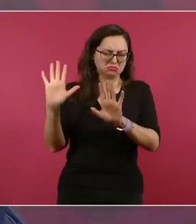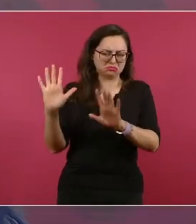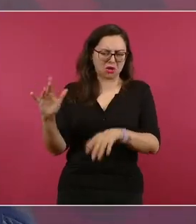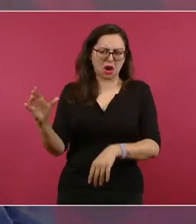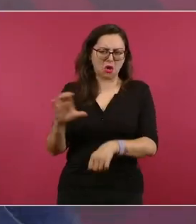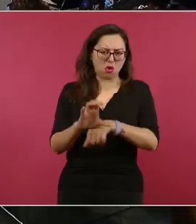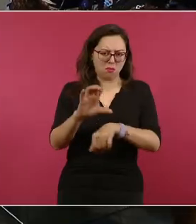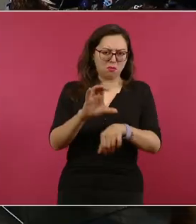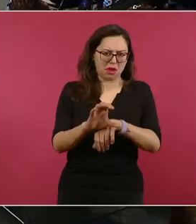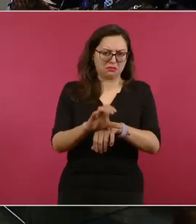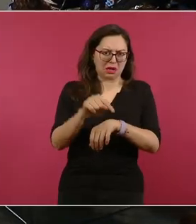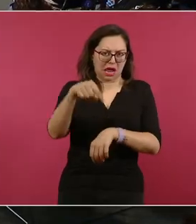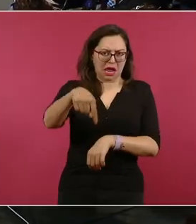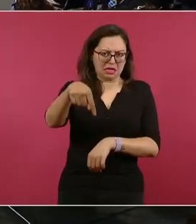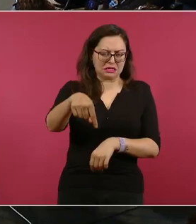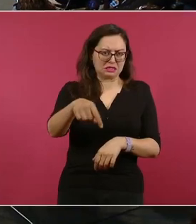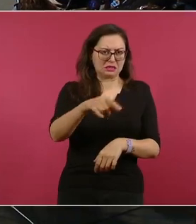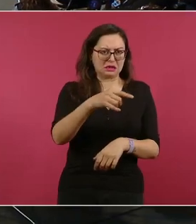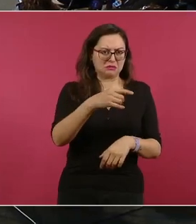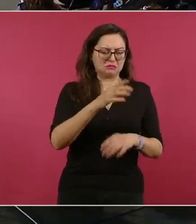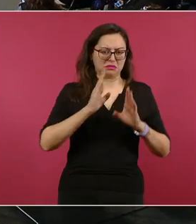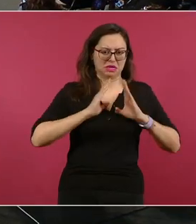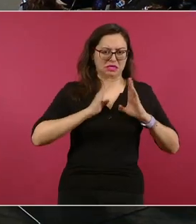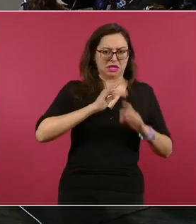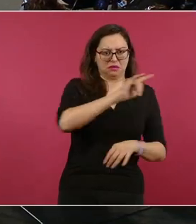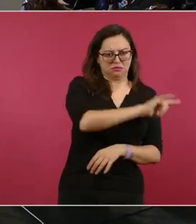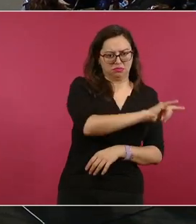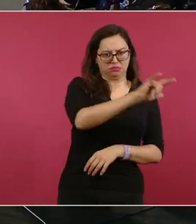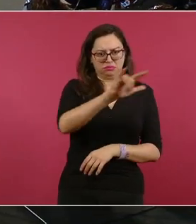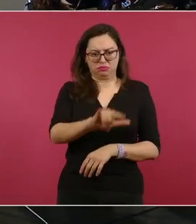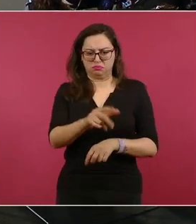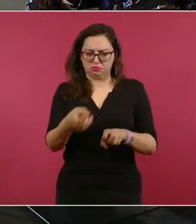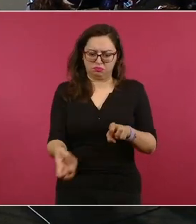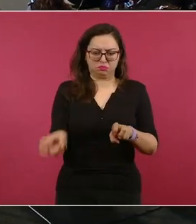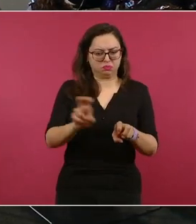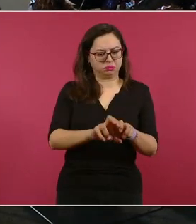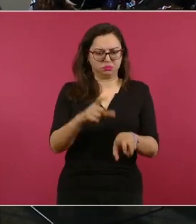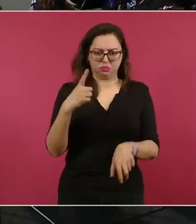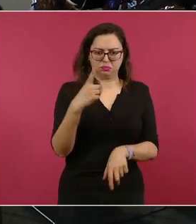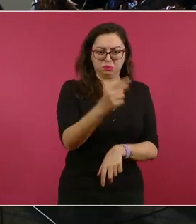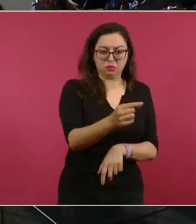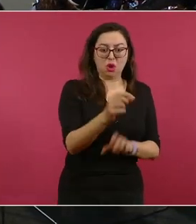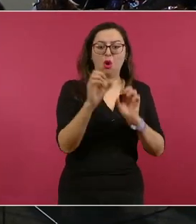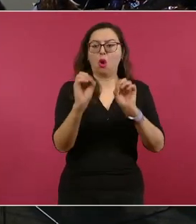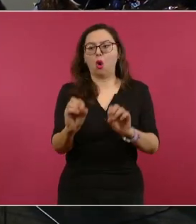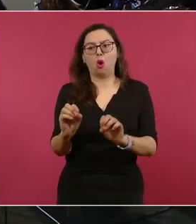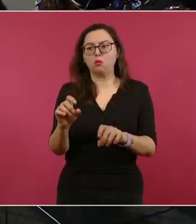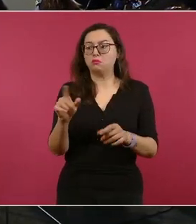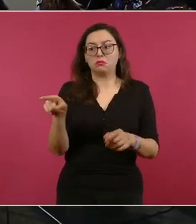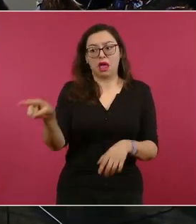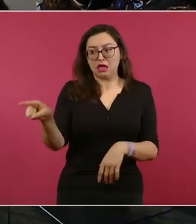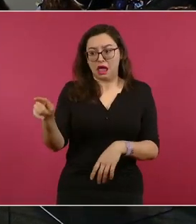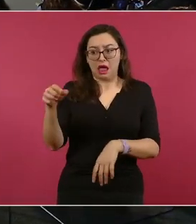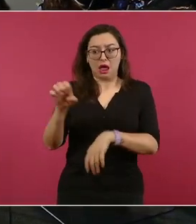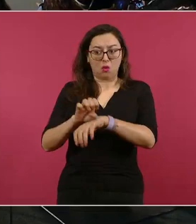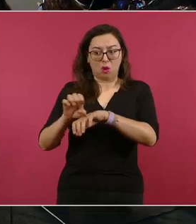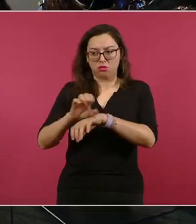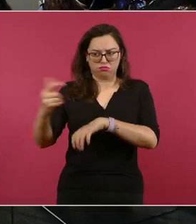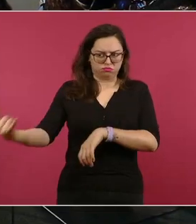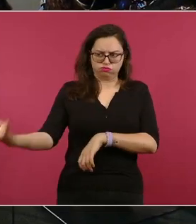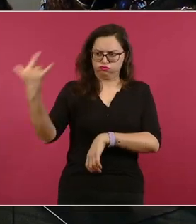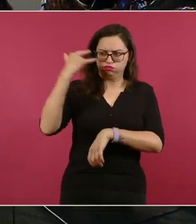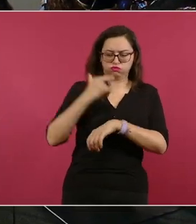comercial? Bueno, pero no nos metamos. Y la